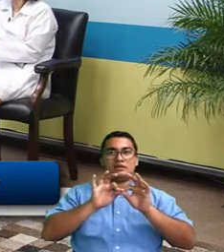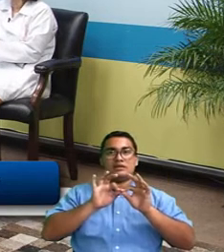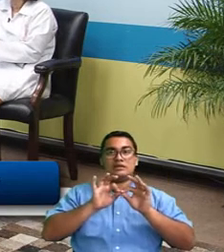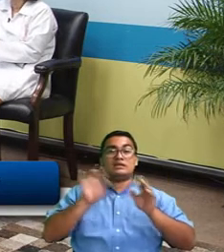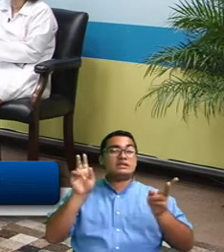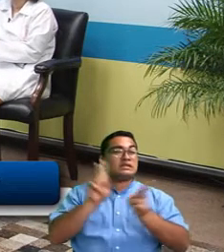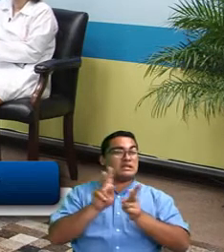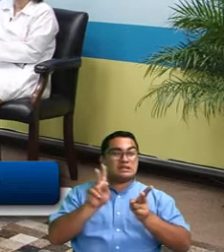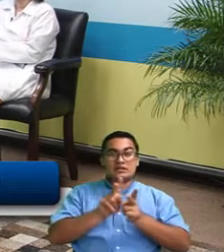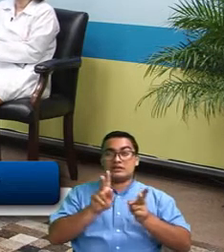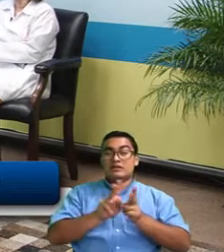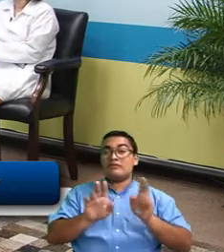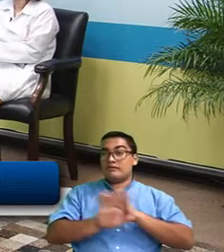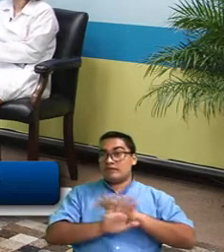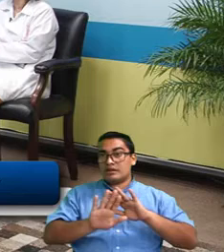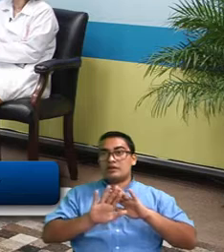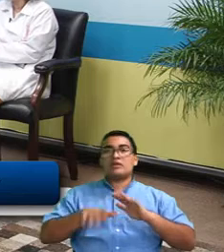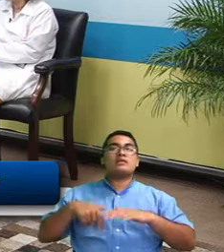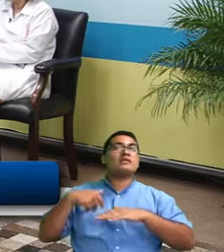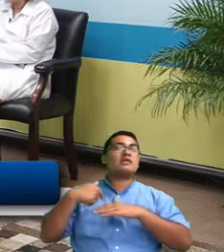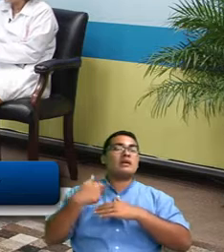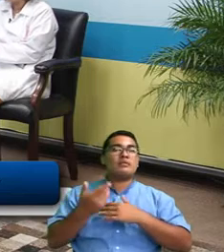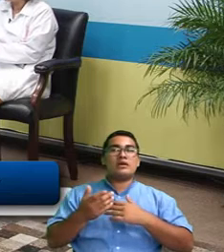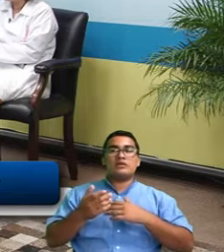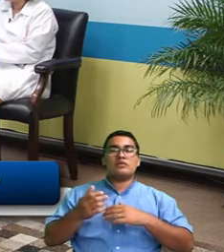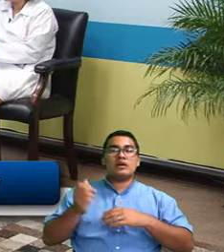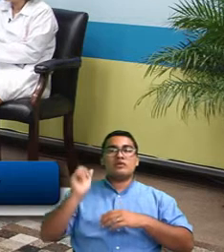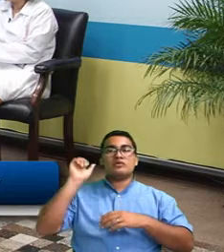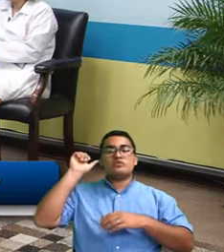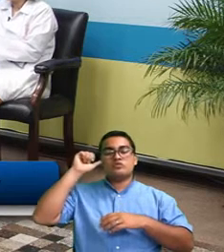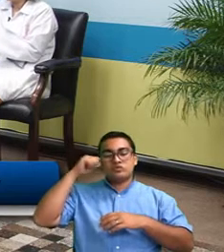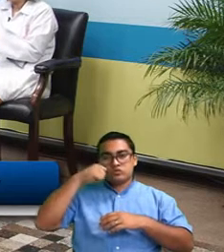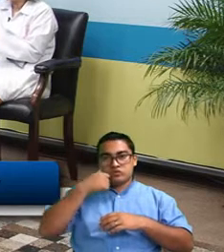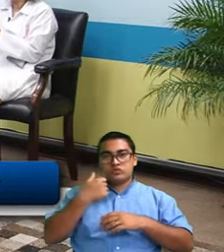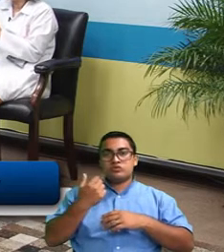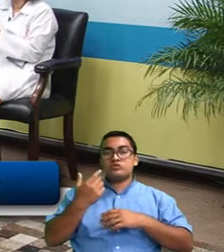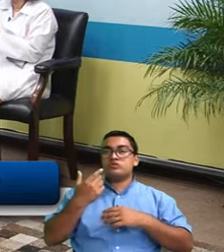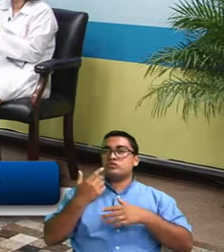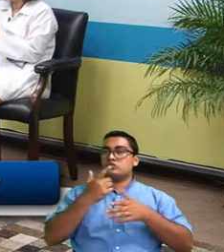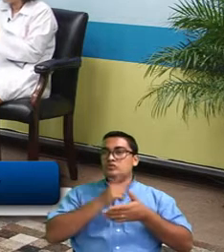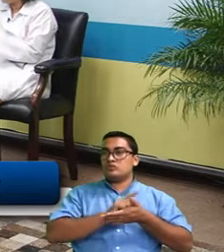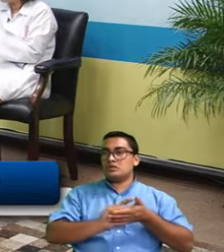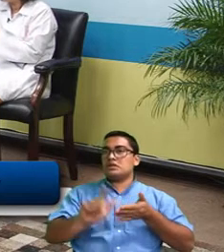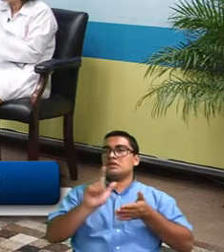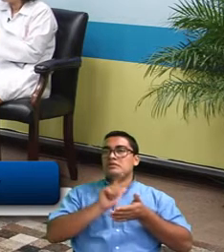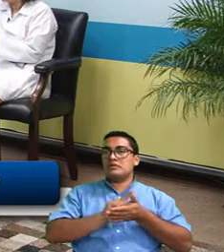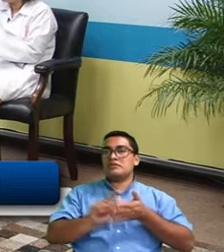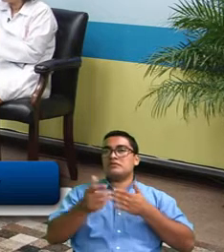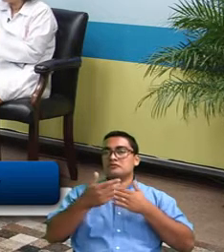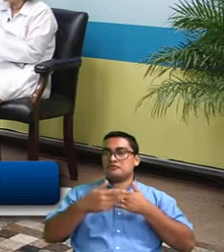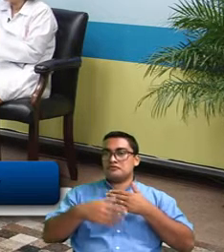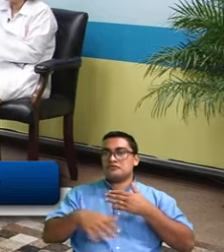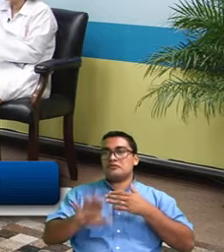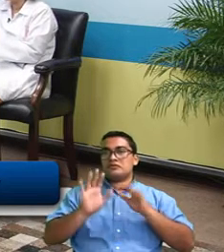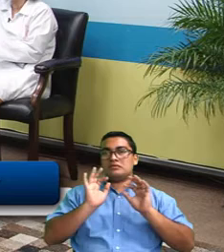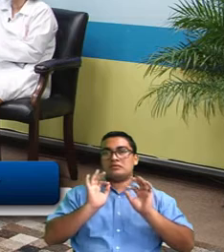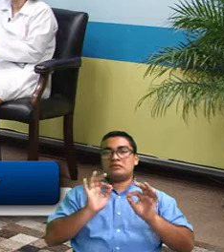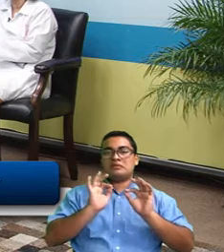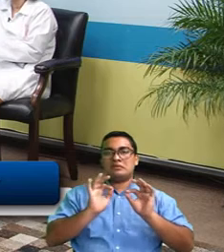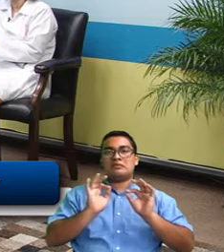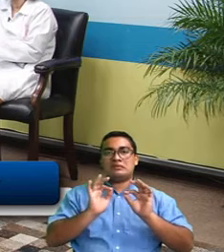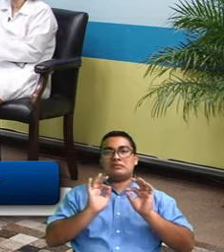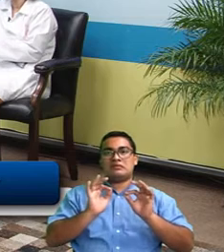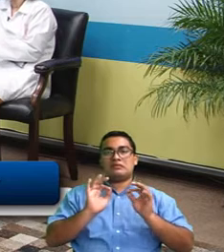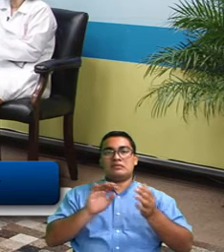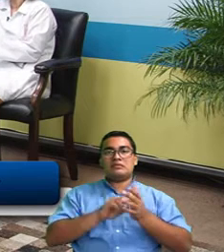tener relaciones sexuales inmediatamente debe de ir a orinar, ¿verdad? Para que se lave el orificio uretral